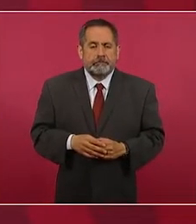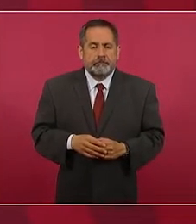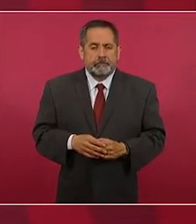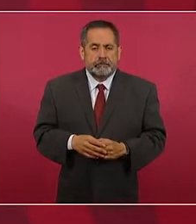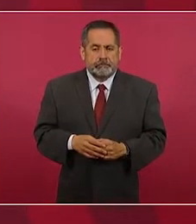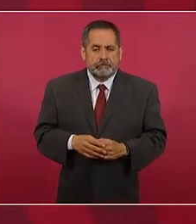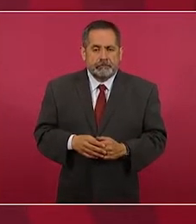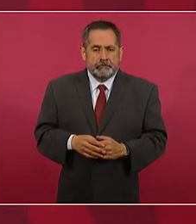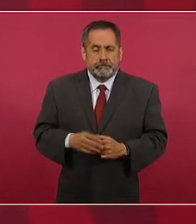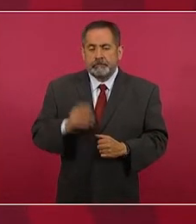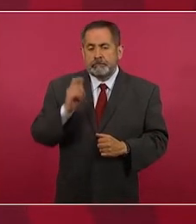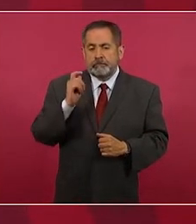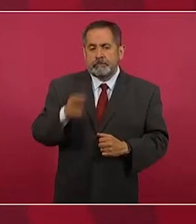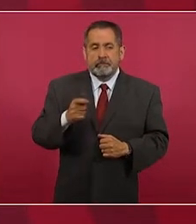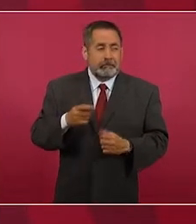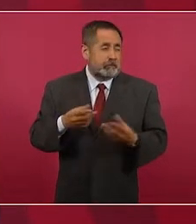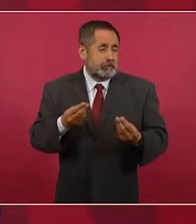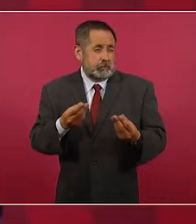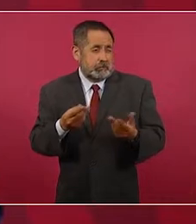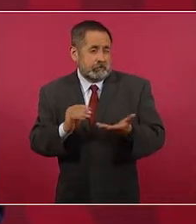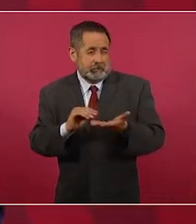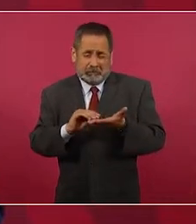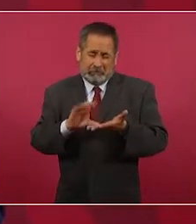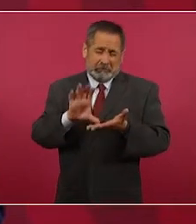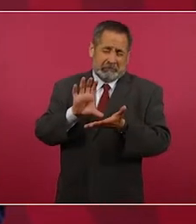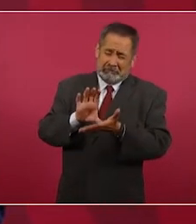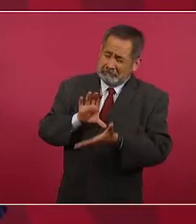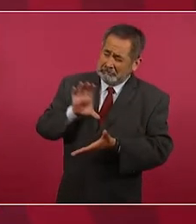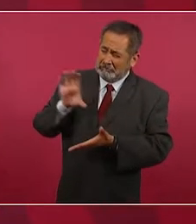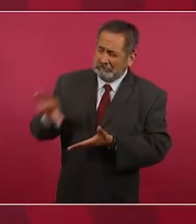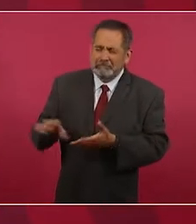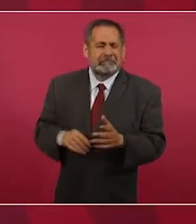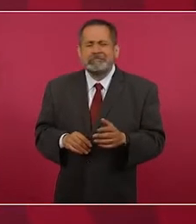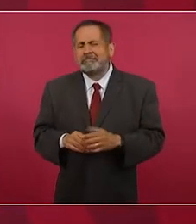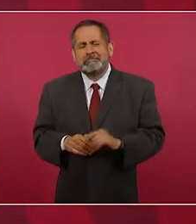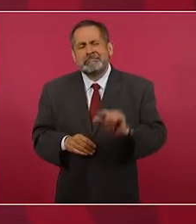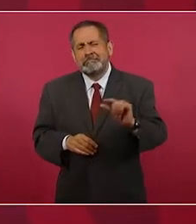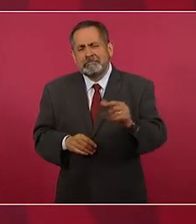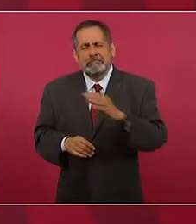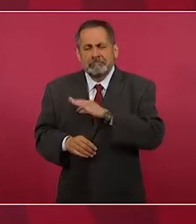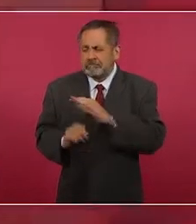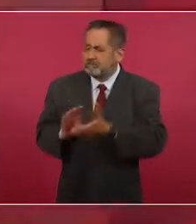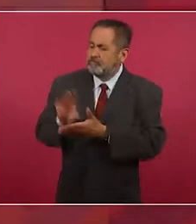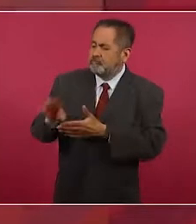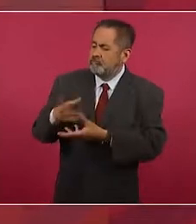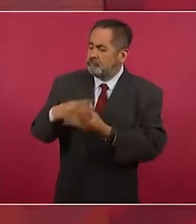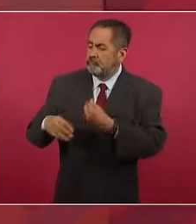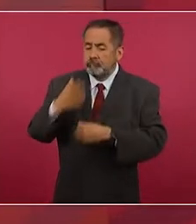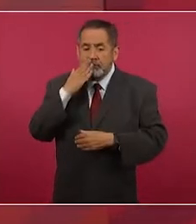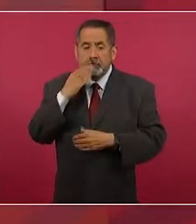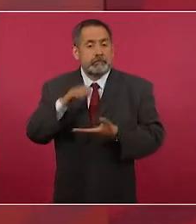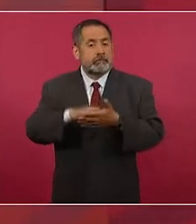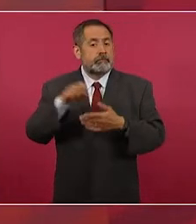no significa mucha inversión. Nosotros tenemos el programa Sembrando Vida en Chiapas,